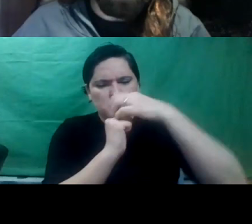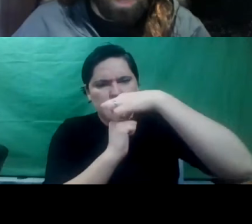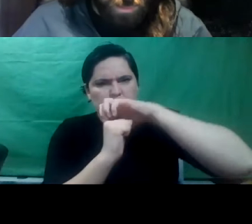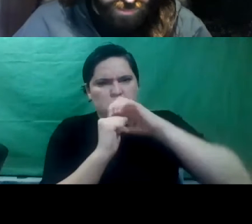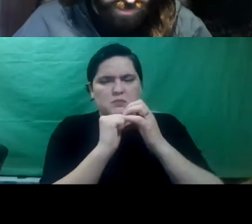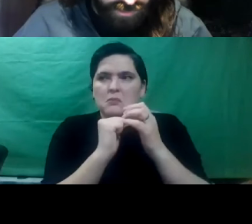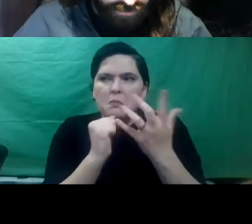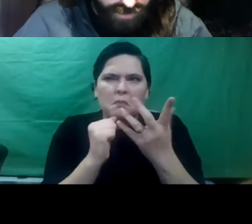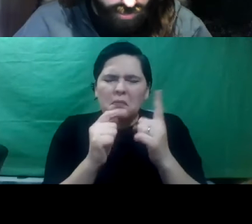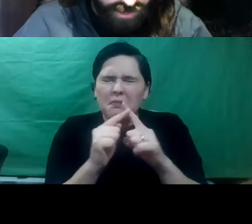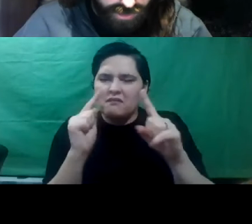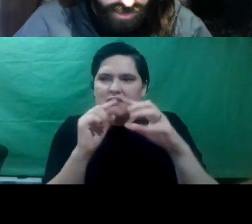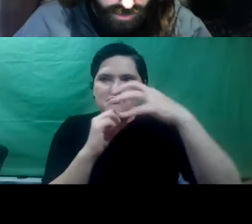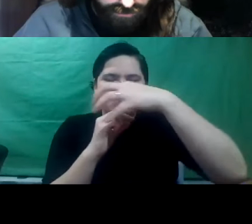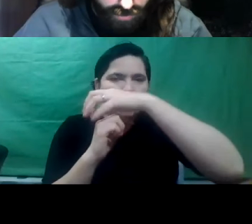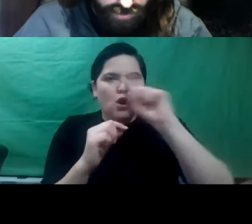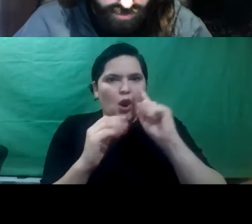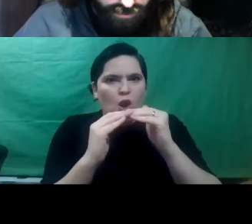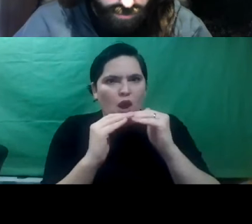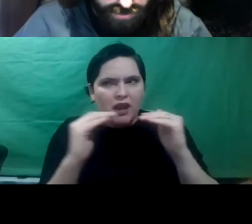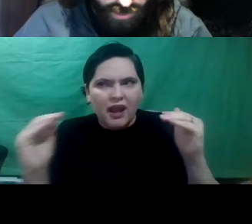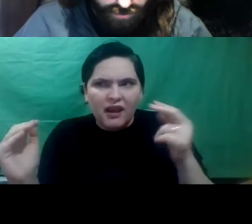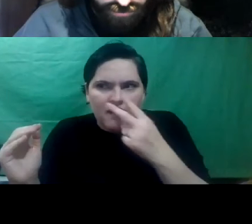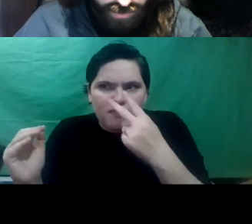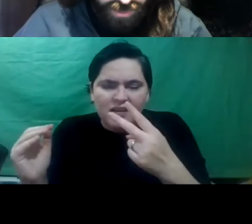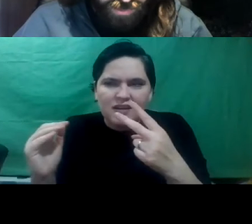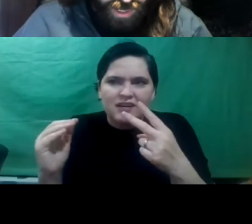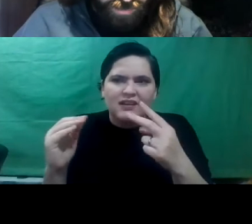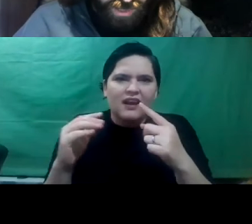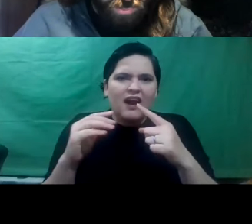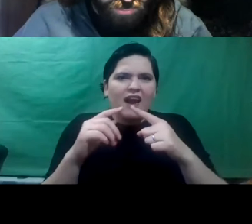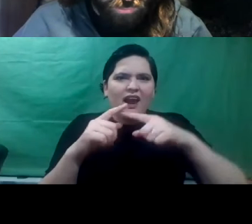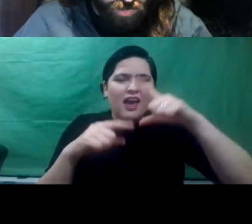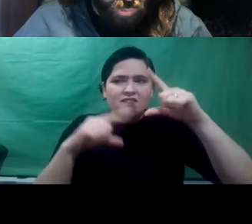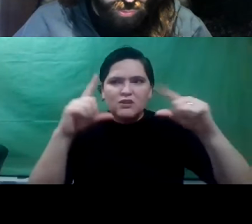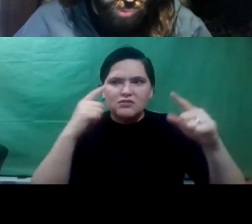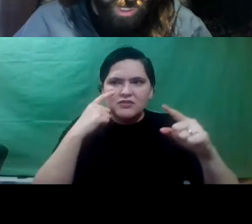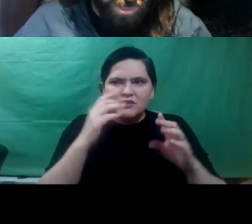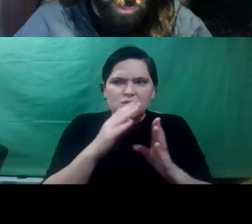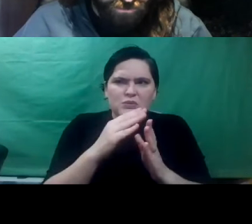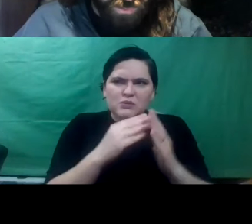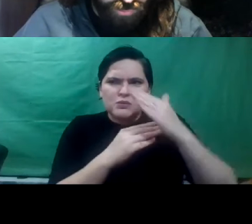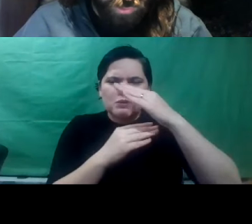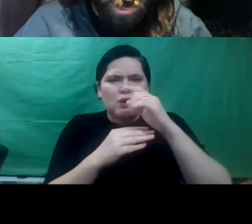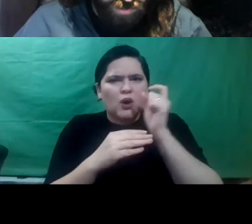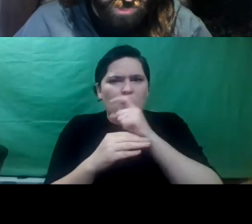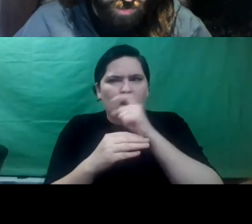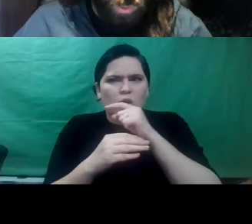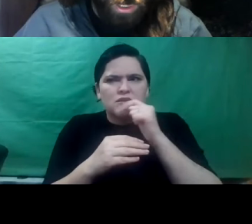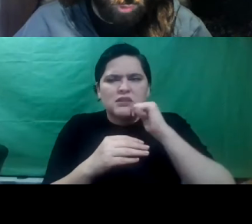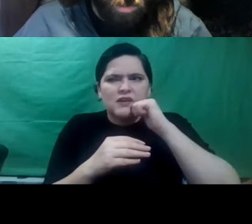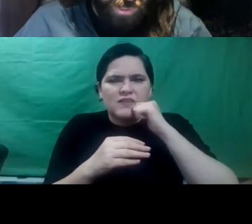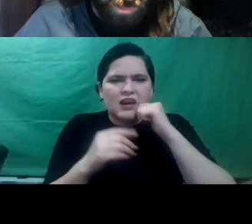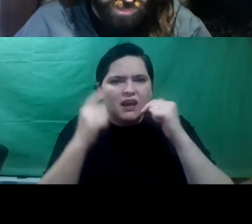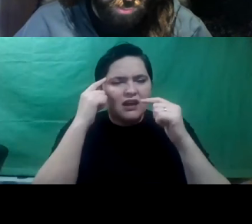no lineal. ¿Qué significa no lineal? Acá en el gráfico D mostramos, cada uno de estos círculos rojos es una región. Entonces mostramos